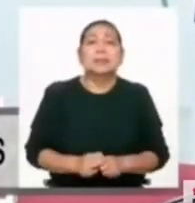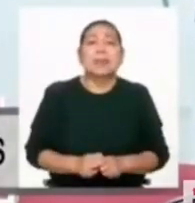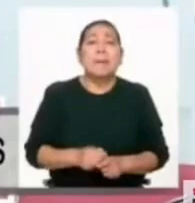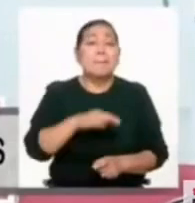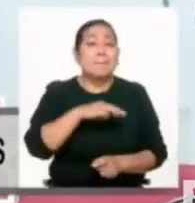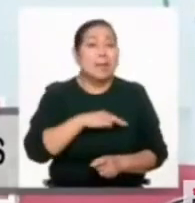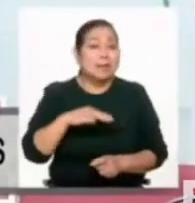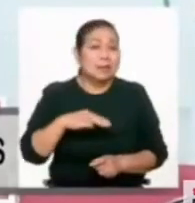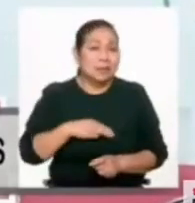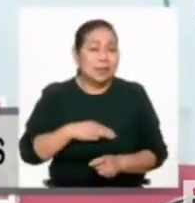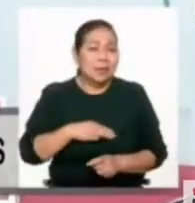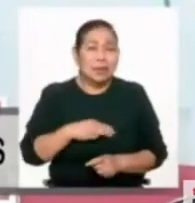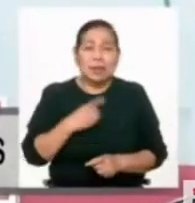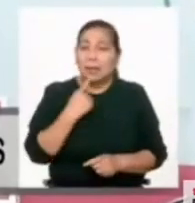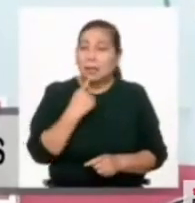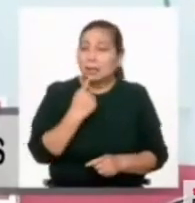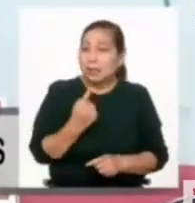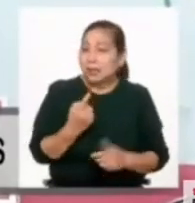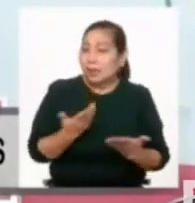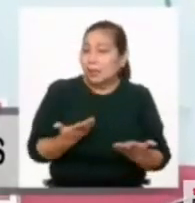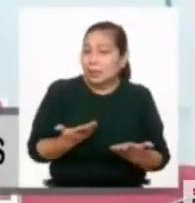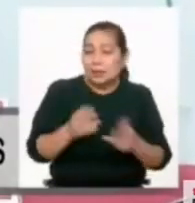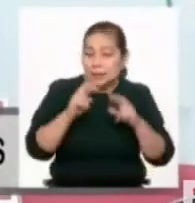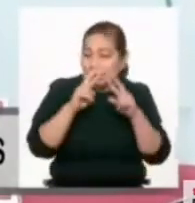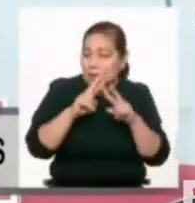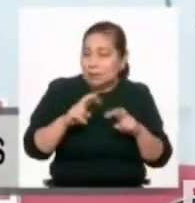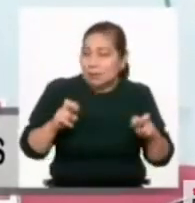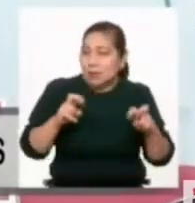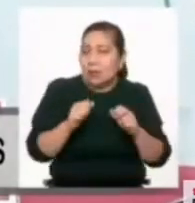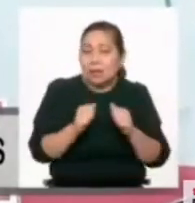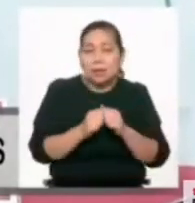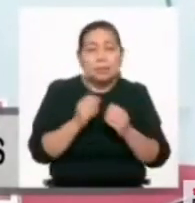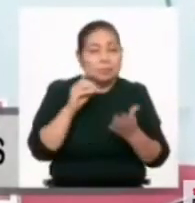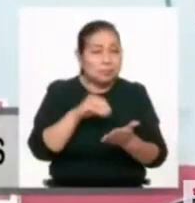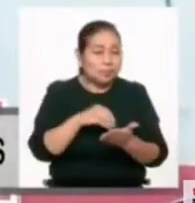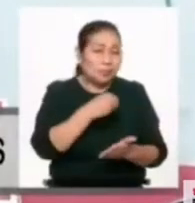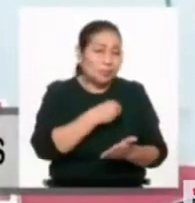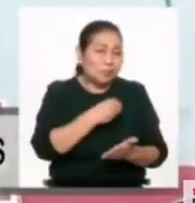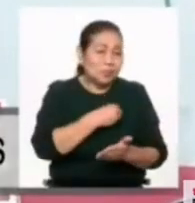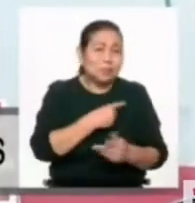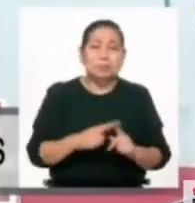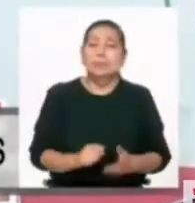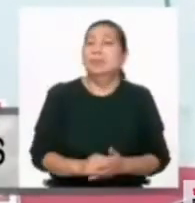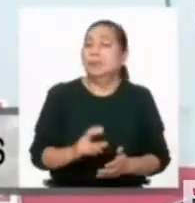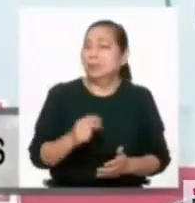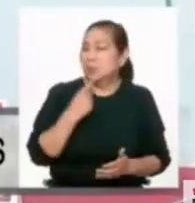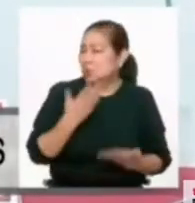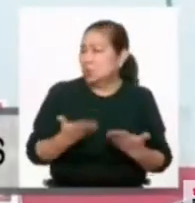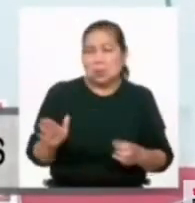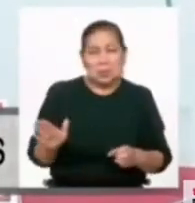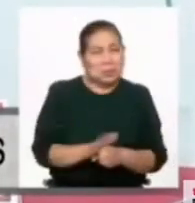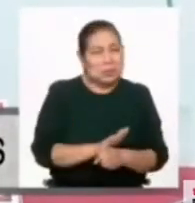el Ministerio Público disponen que se les investigue con comparecencia, lo cual nos